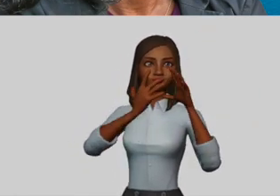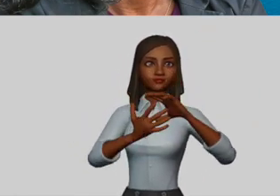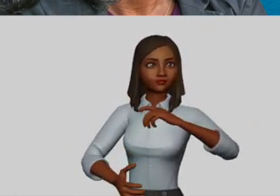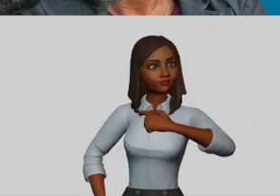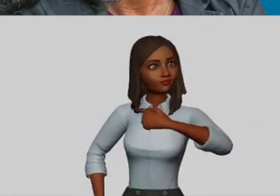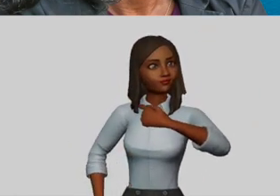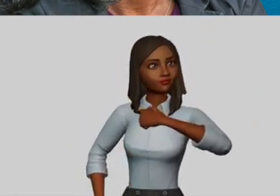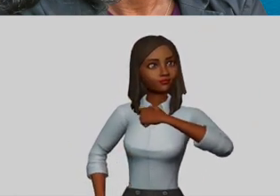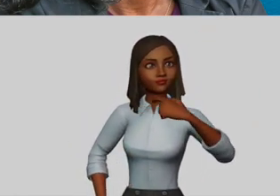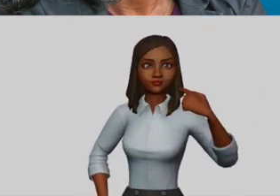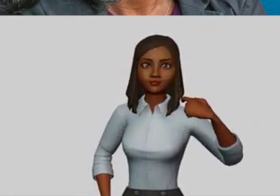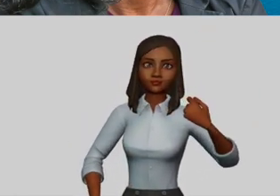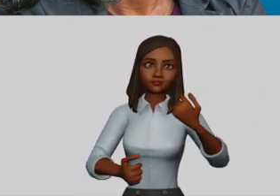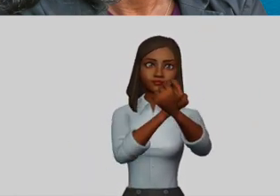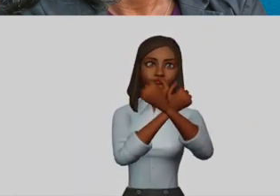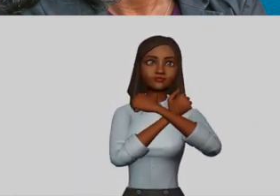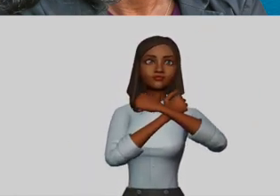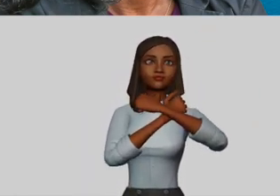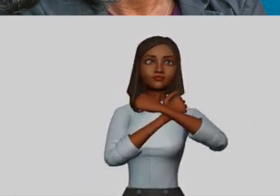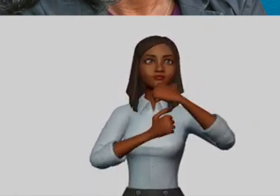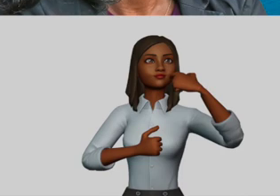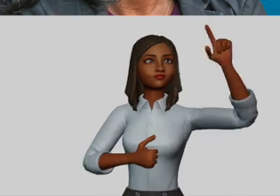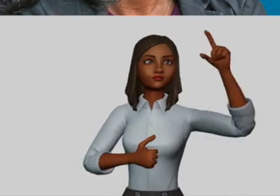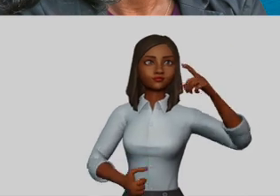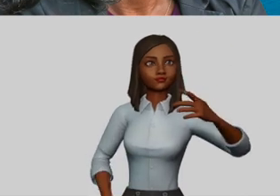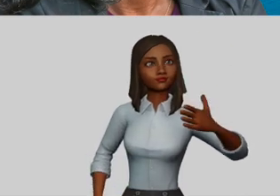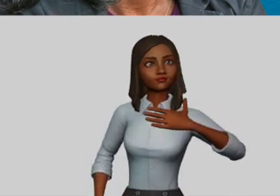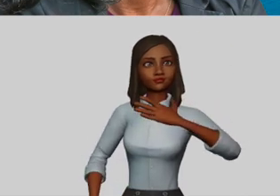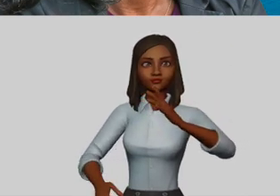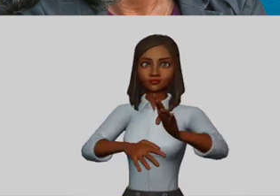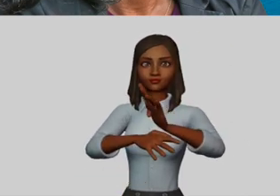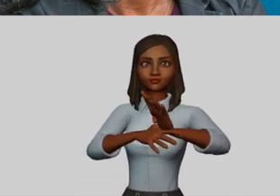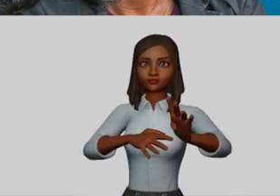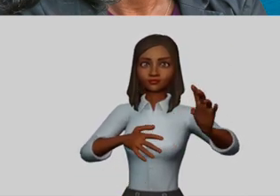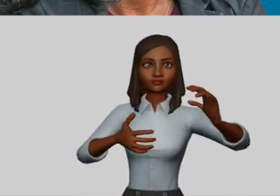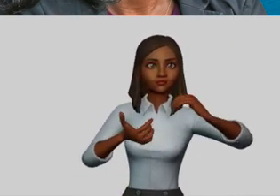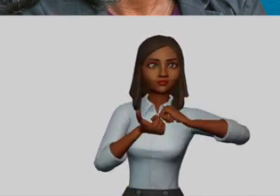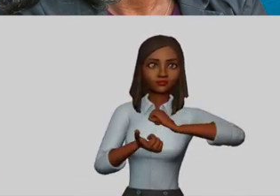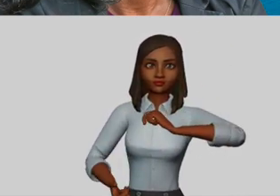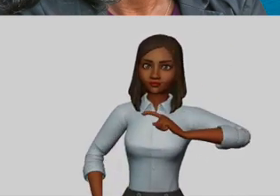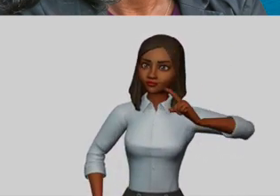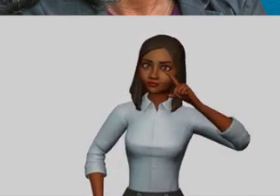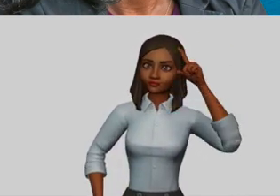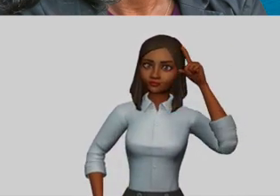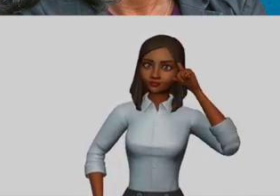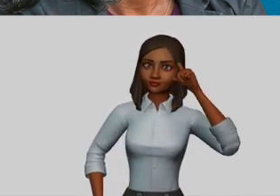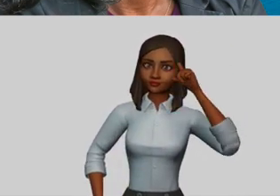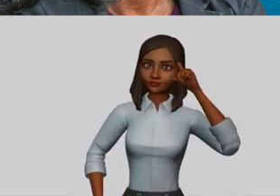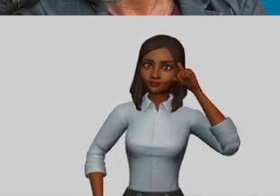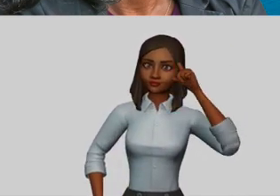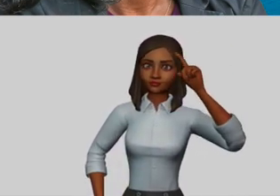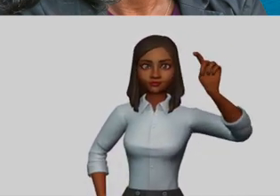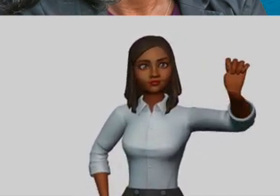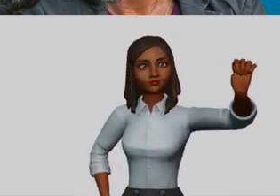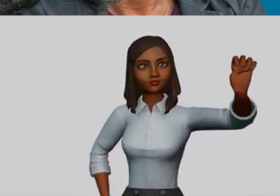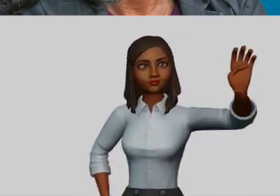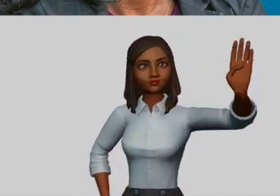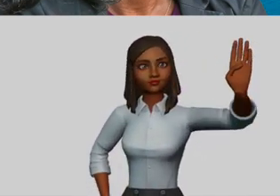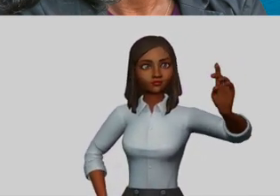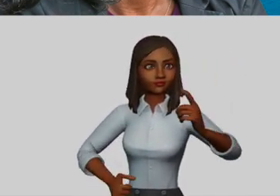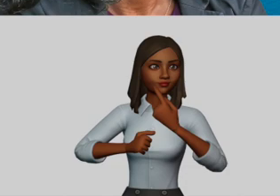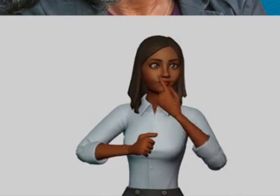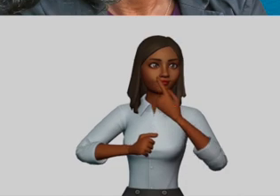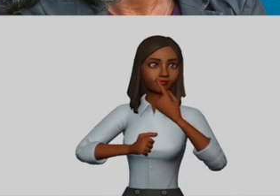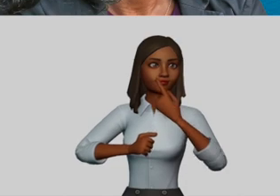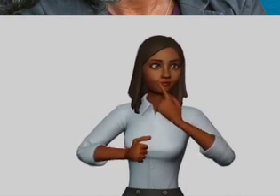que la gente sí necesita aprender lengua de señas? ¿O tú crees que lo van aprendiendo de manera intuitiva mientras van a estar